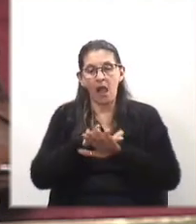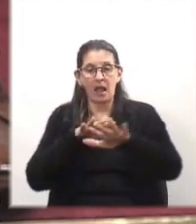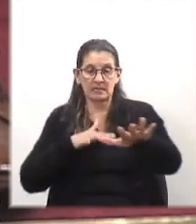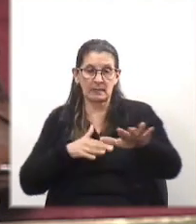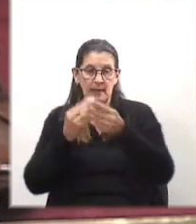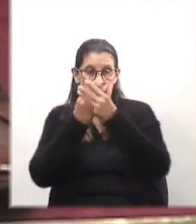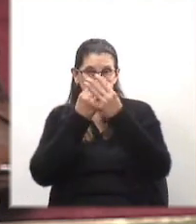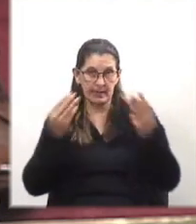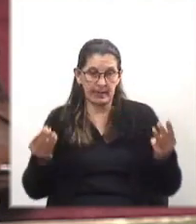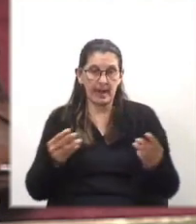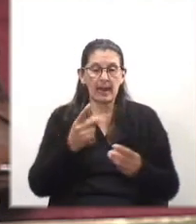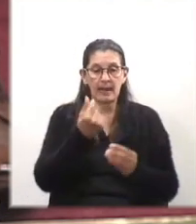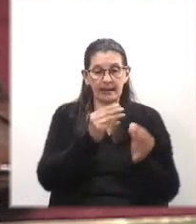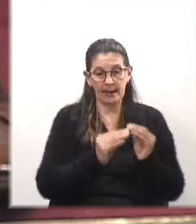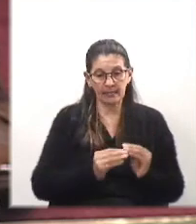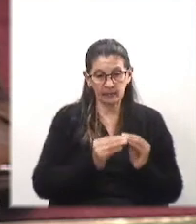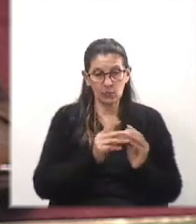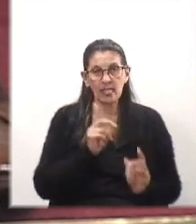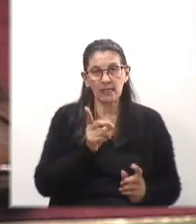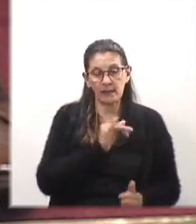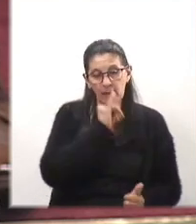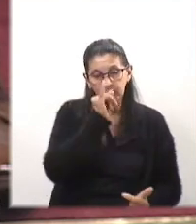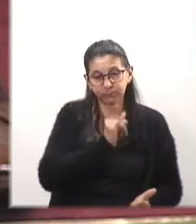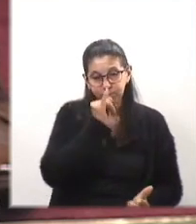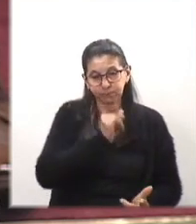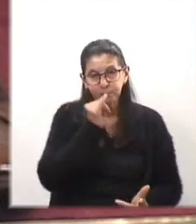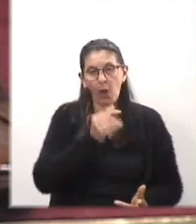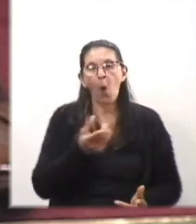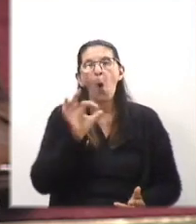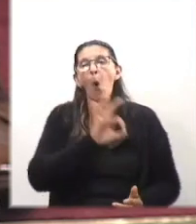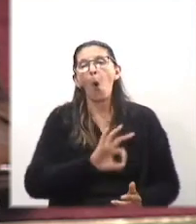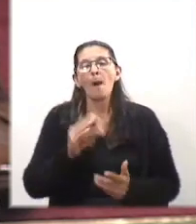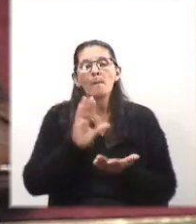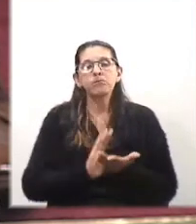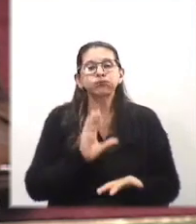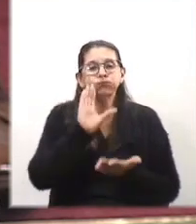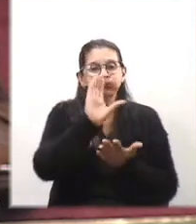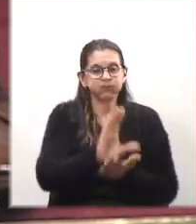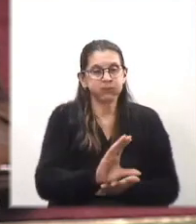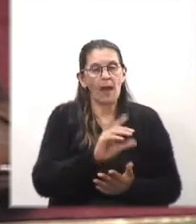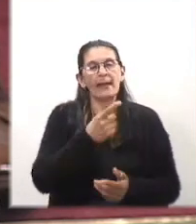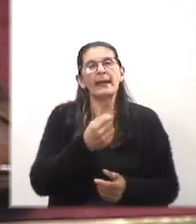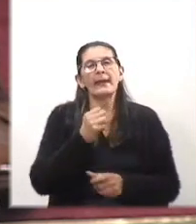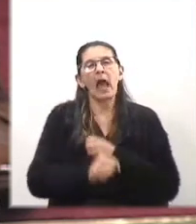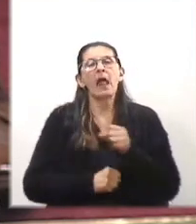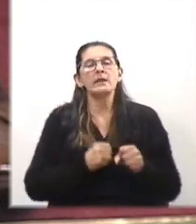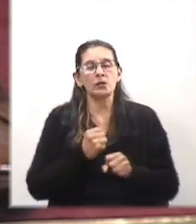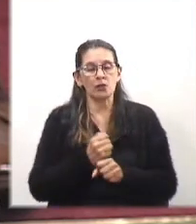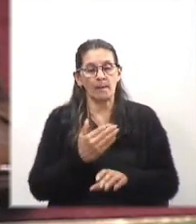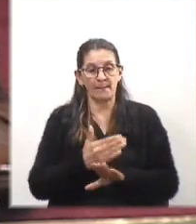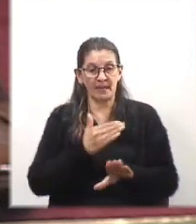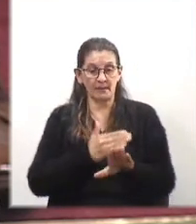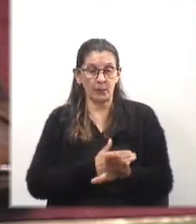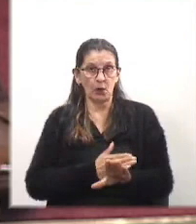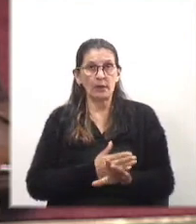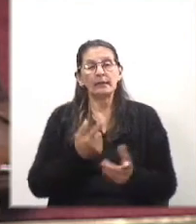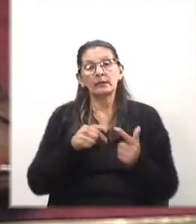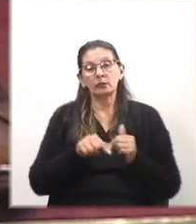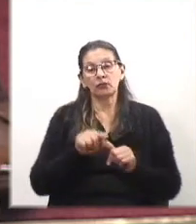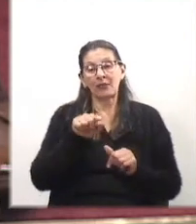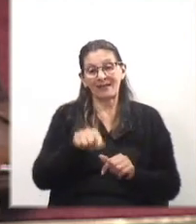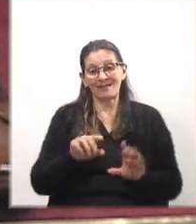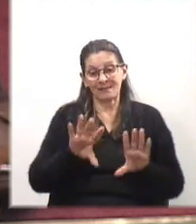General en cada rendición de cuentas el o los desembolsos realizados en cada año previo, lo cierto es que